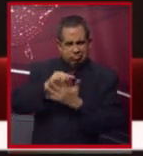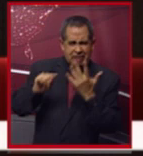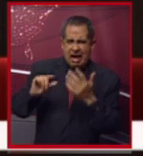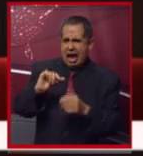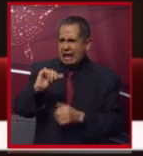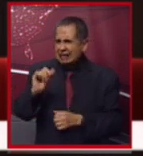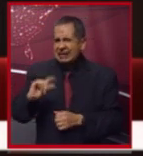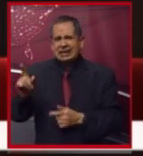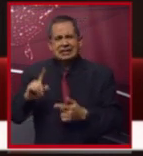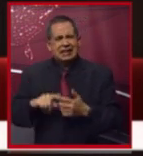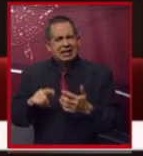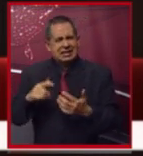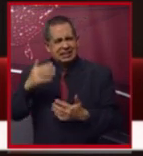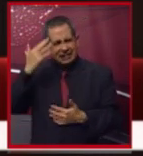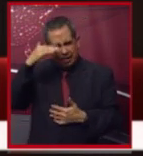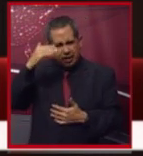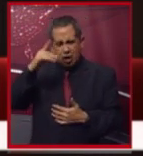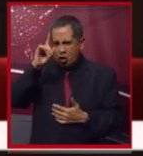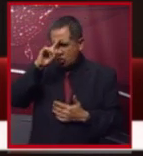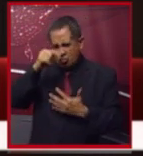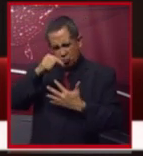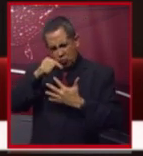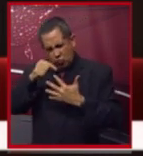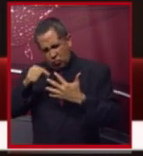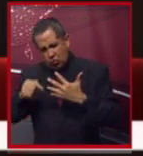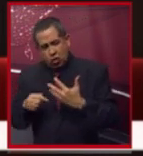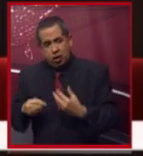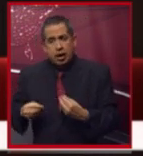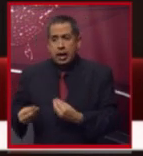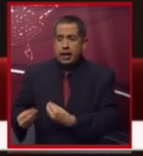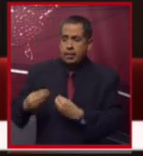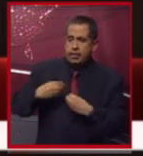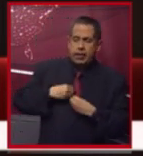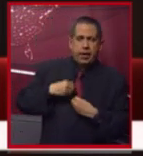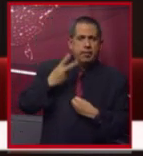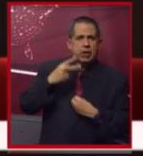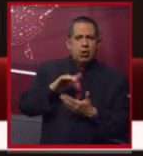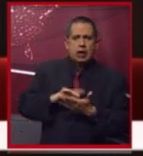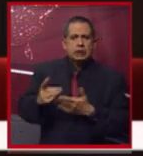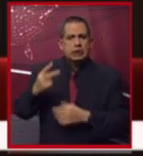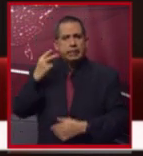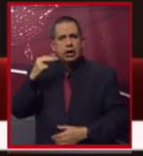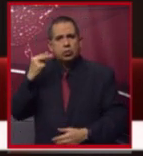artistas, sabor, orientación y vida a un país como México